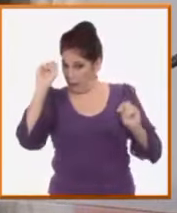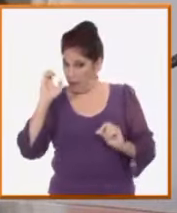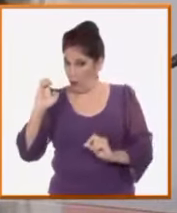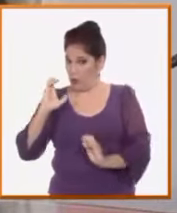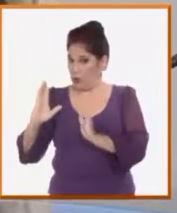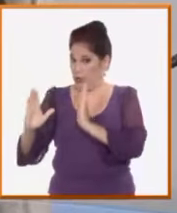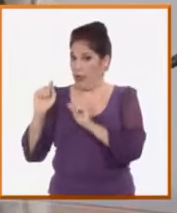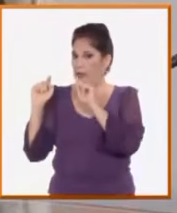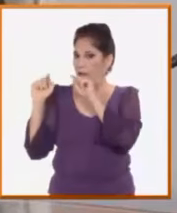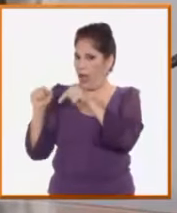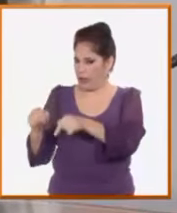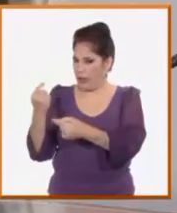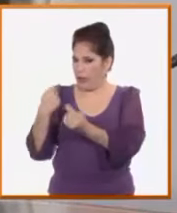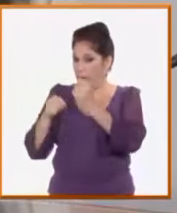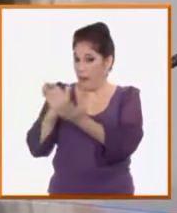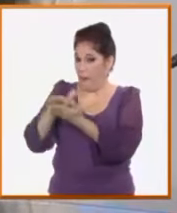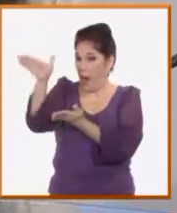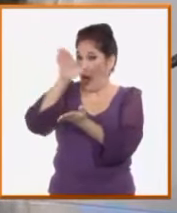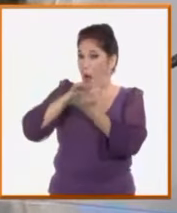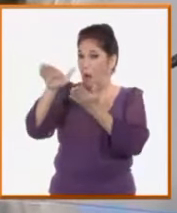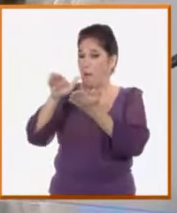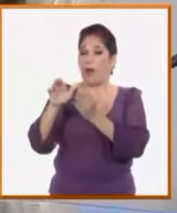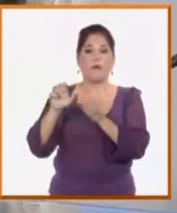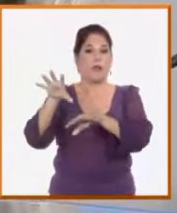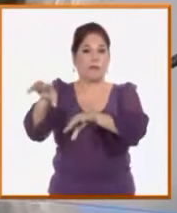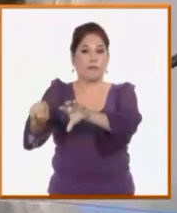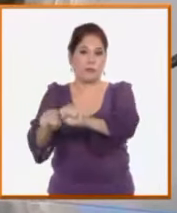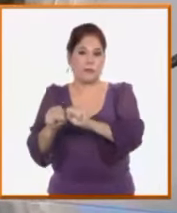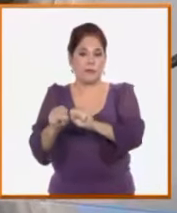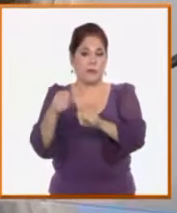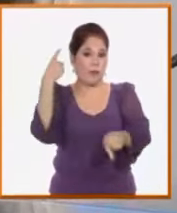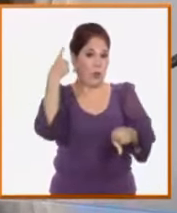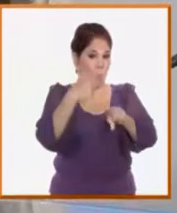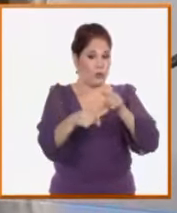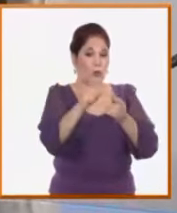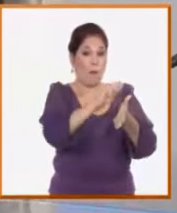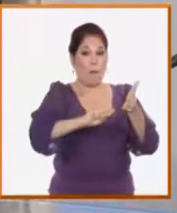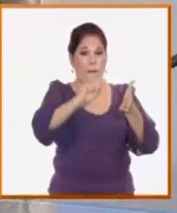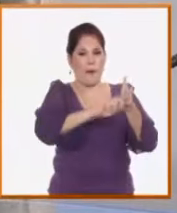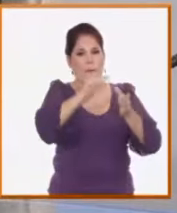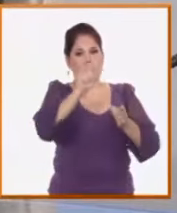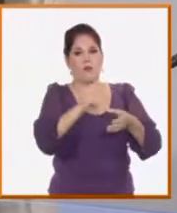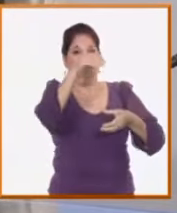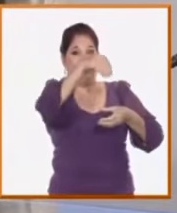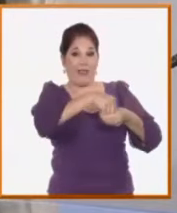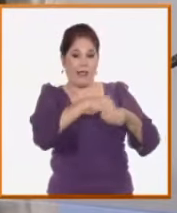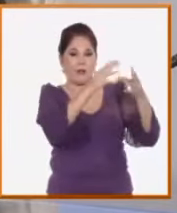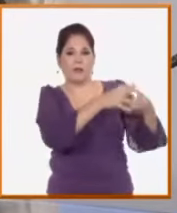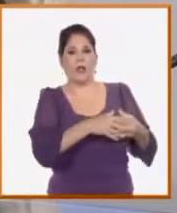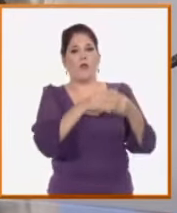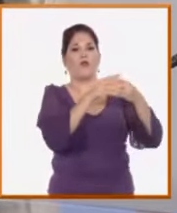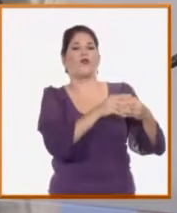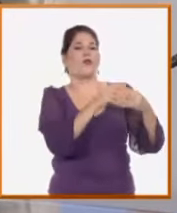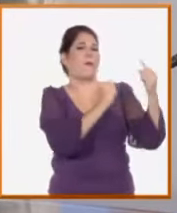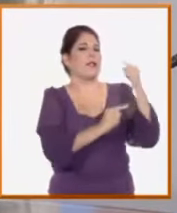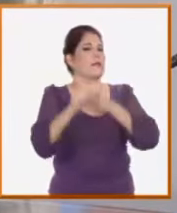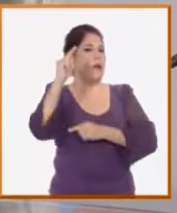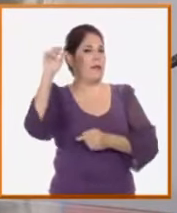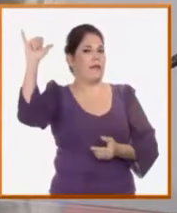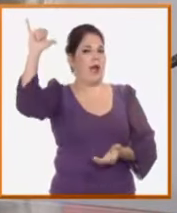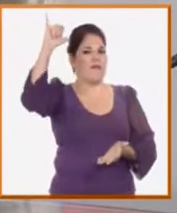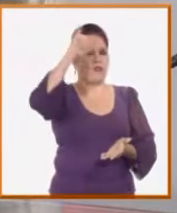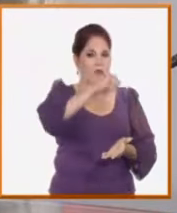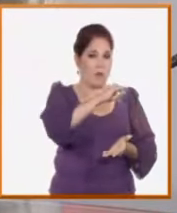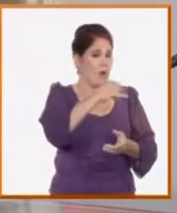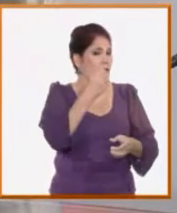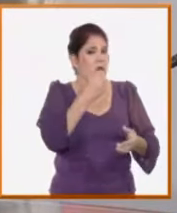en ese caso comprobado los planes de cubanos radicados en el exterior con la intención de introducir drogas principalmente por la vía aérea empleando